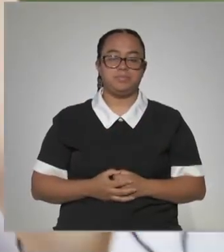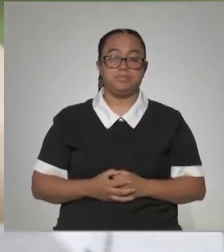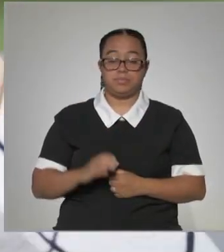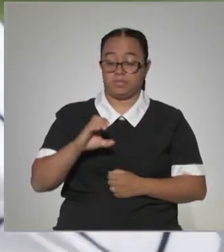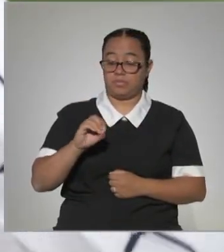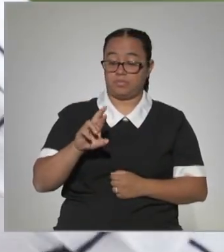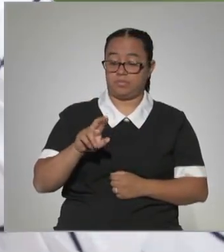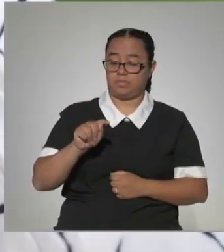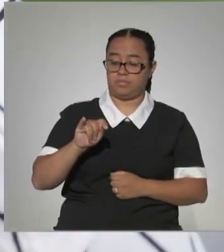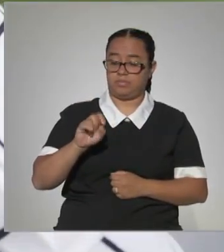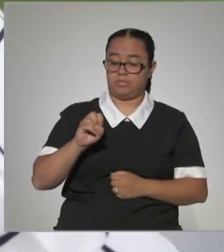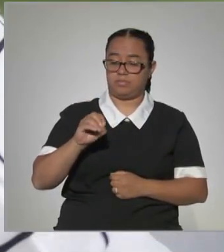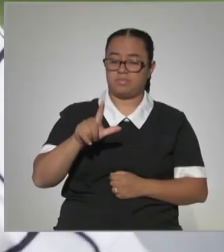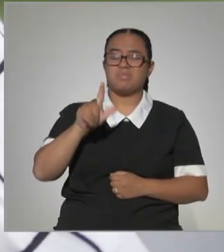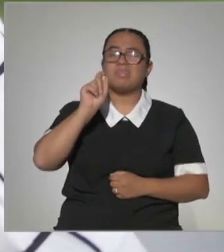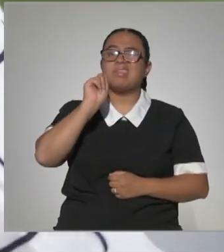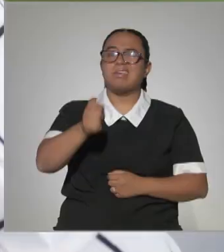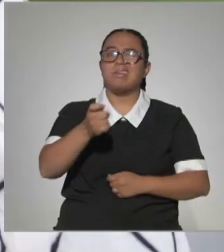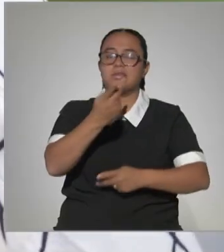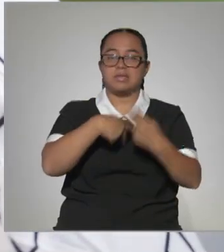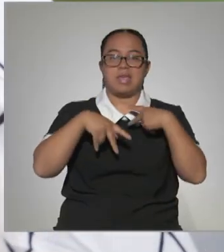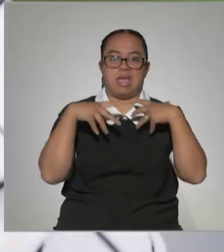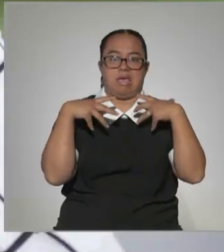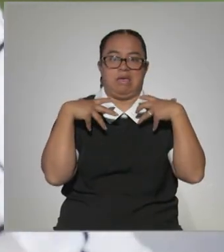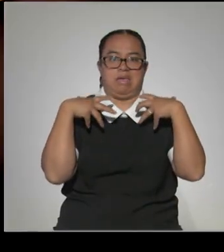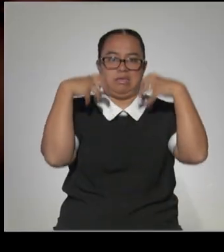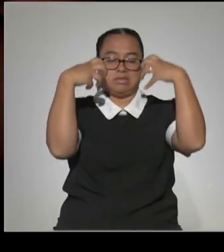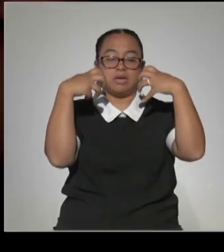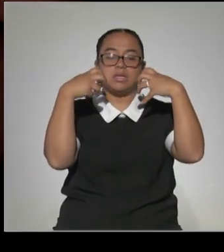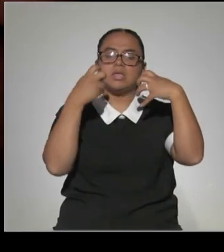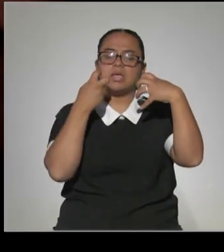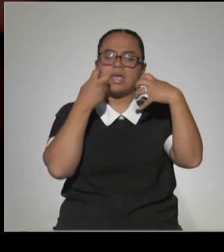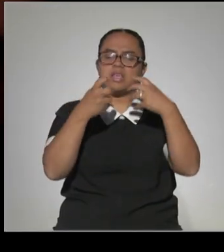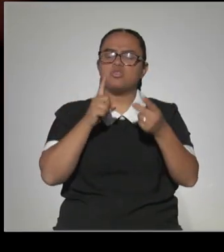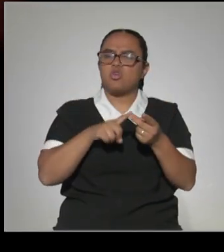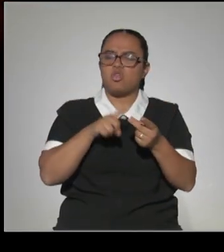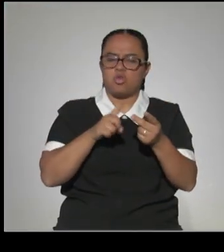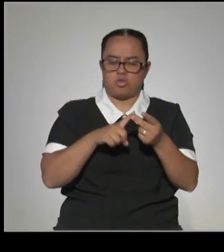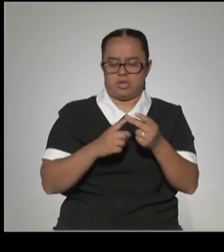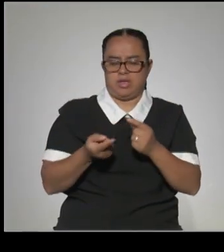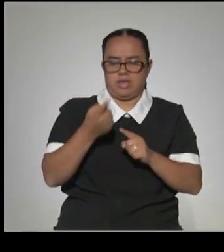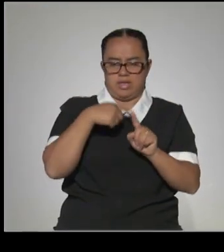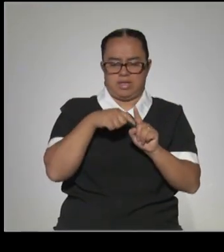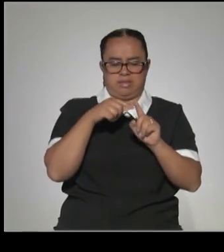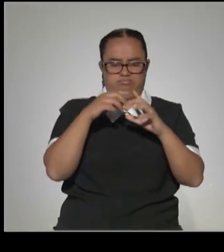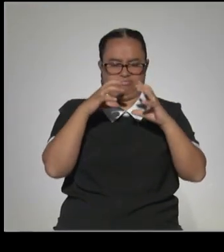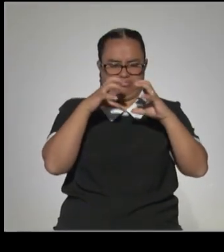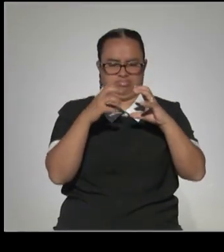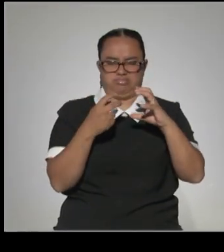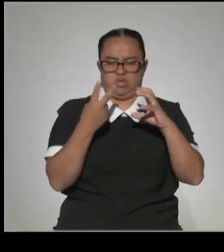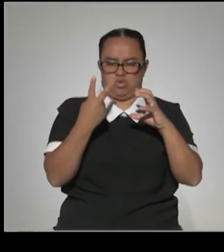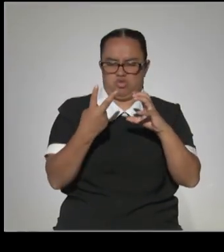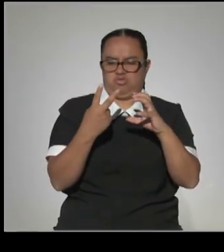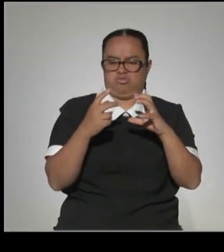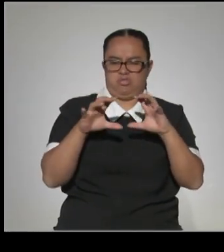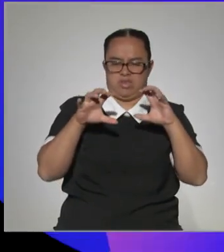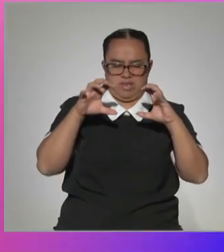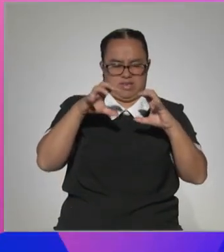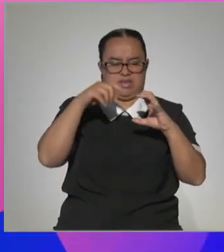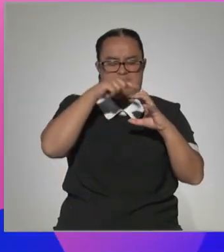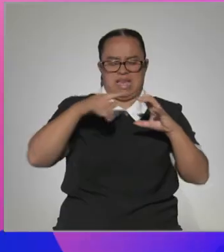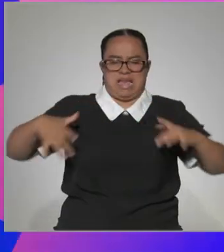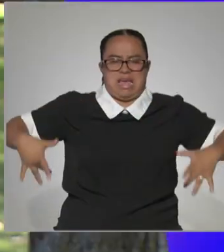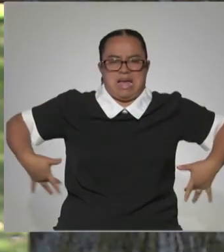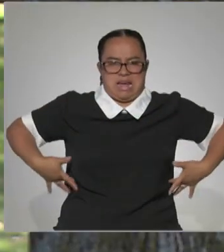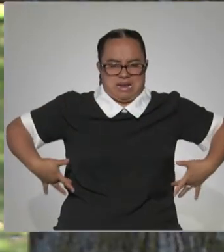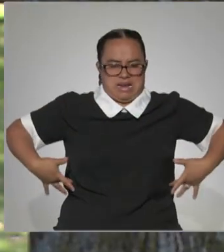El cortisol es la hormona del estrés. Esta es una hormona que se secreta en las glándulas suprarrenales. Son dos pequeñas glándulas que están justo encima de los